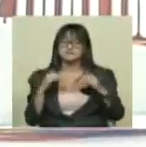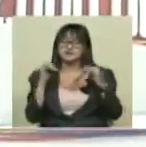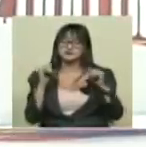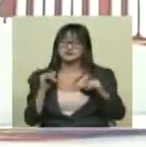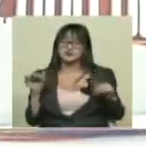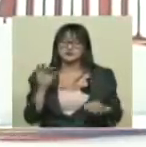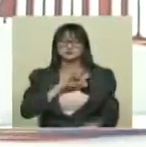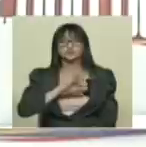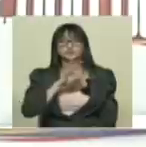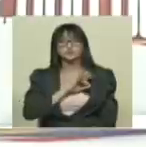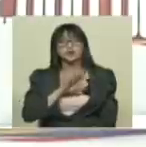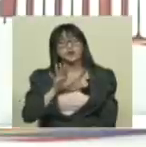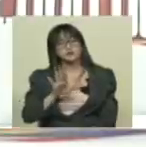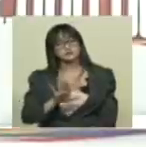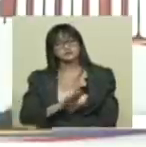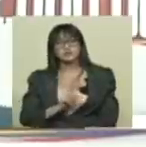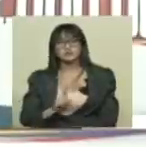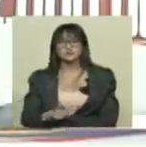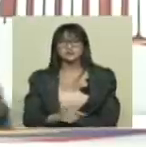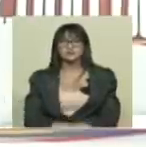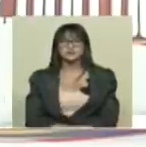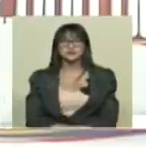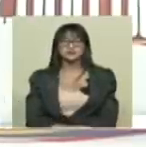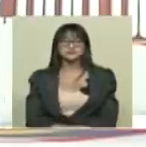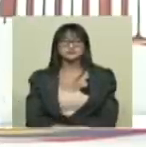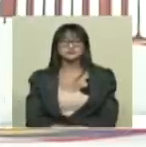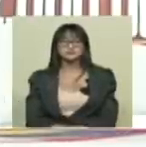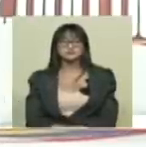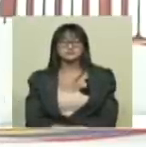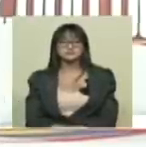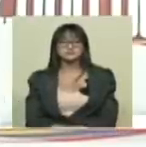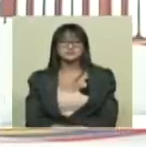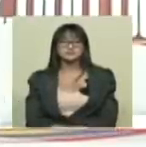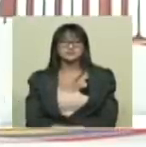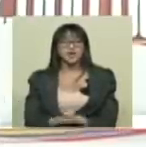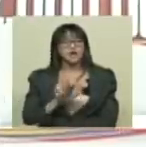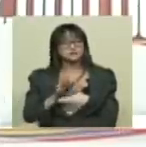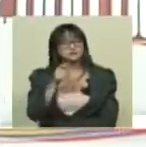felicidad social. Ese es nuestro destino. Ese es el destino de nuestro pueblo.